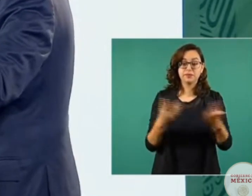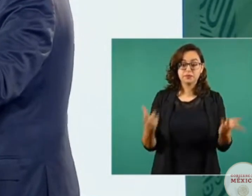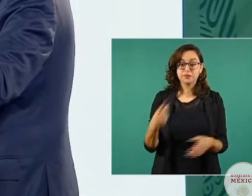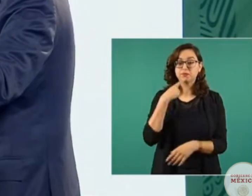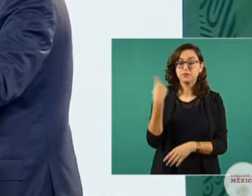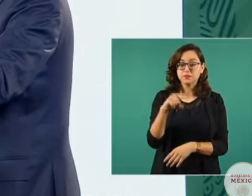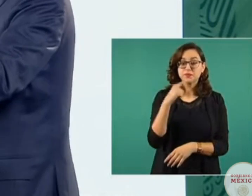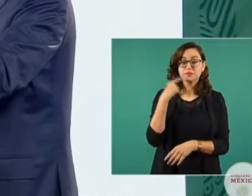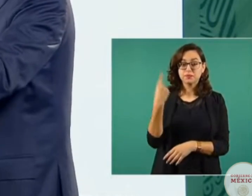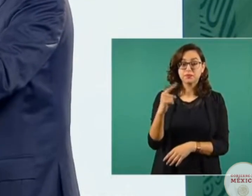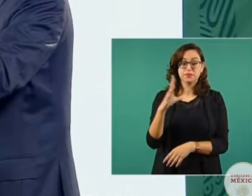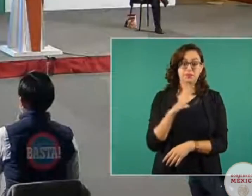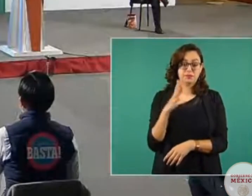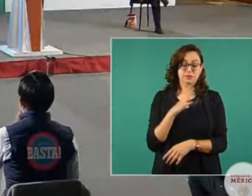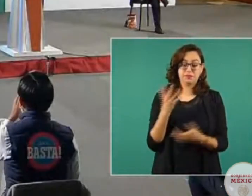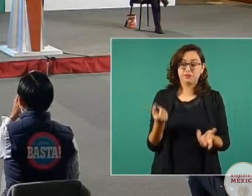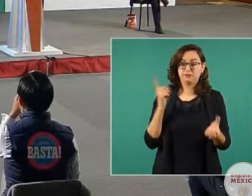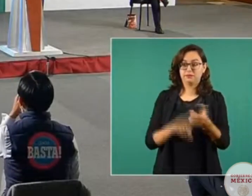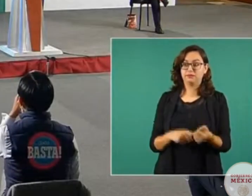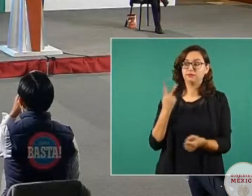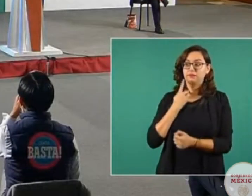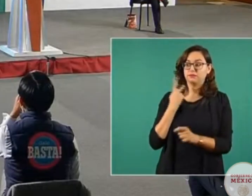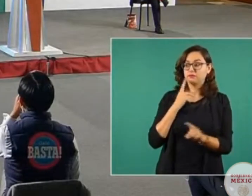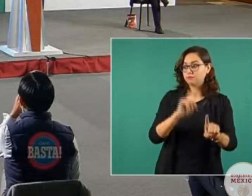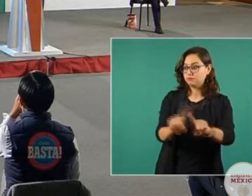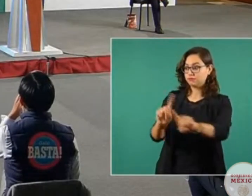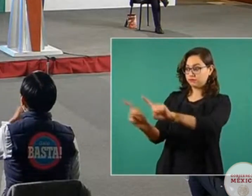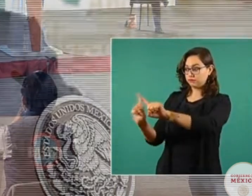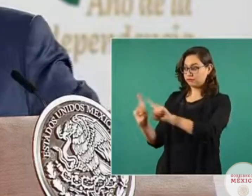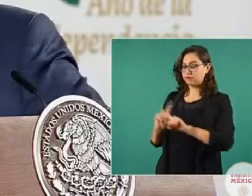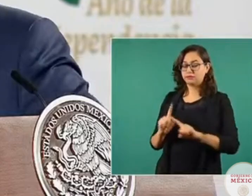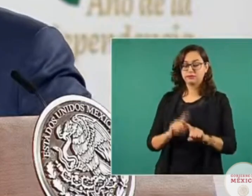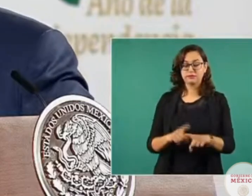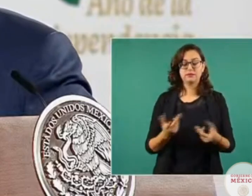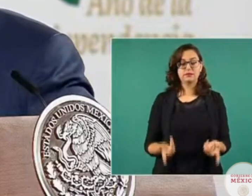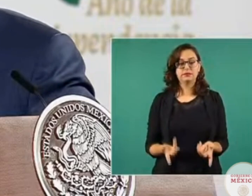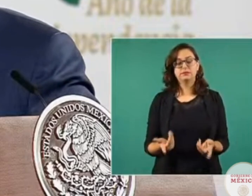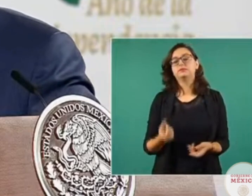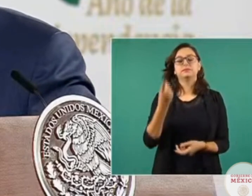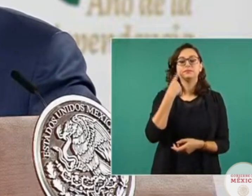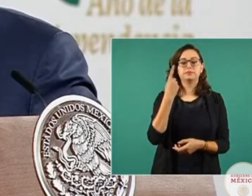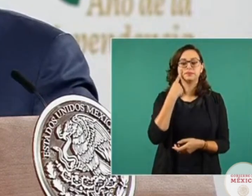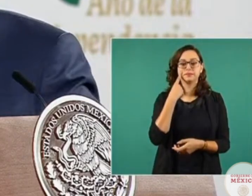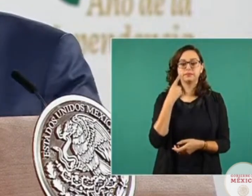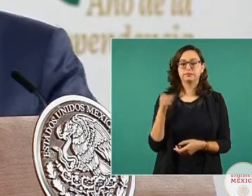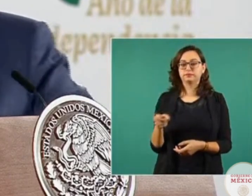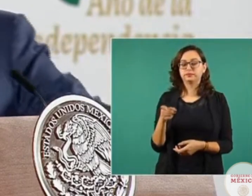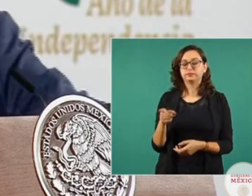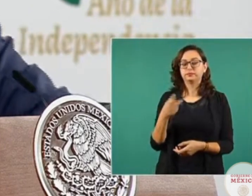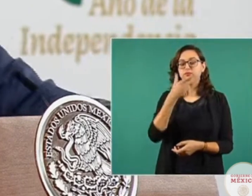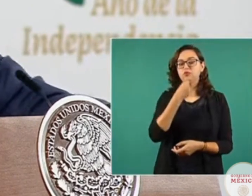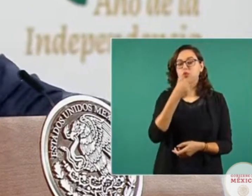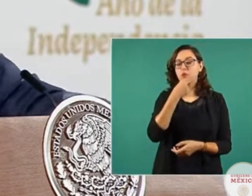origina por cuestiones políticas, por diferencias. El señor Ernesto Cordero